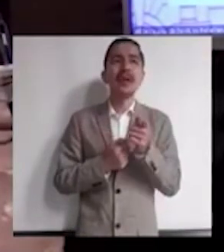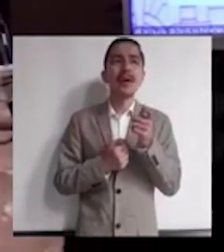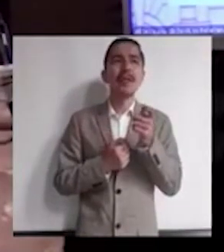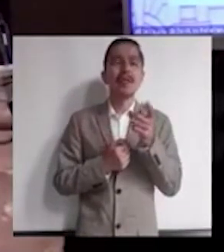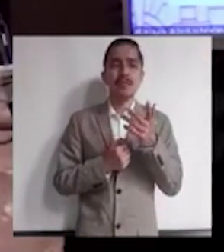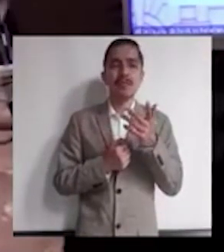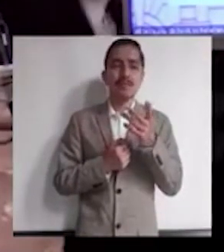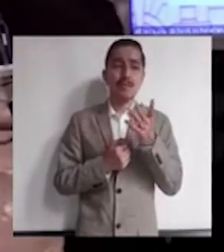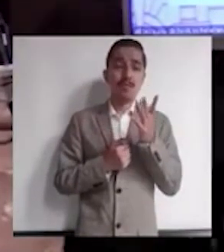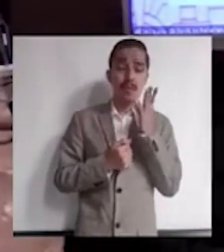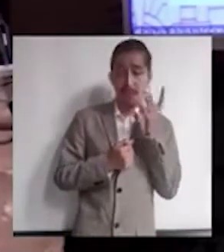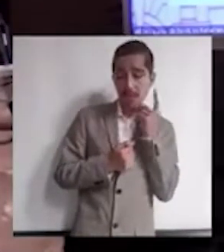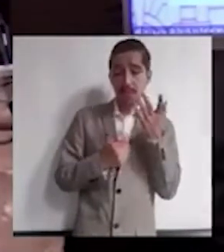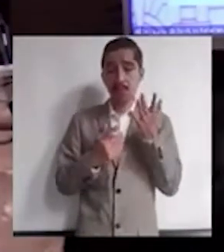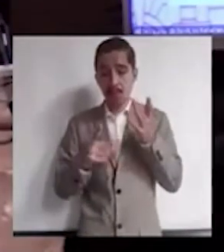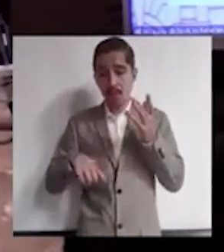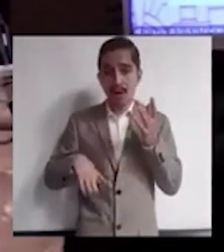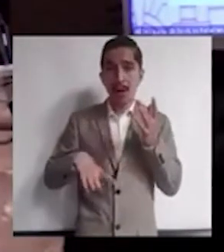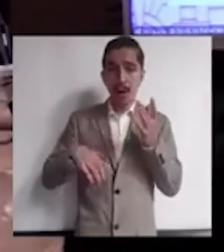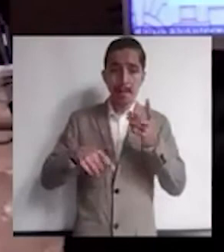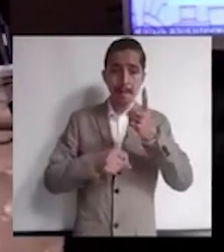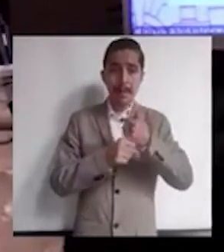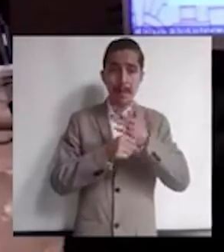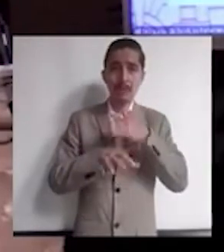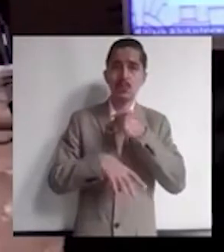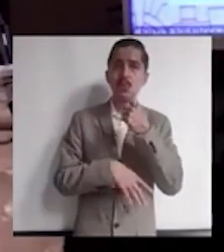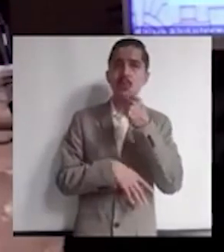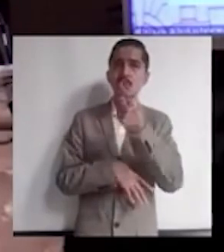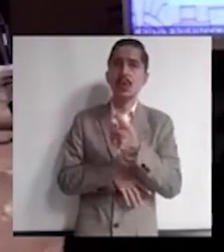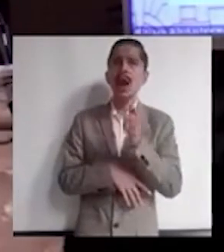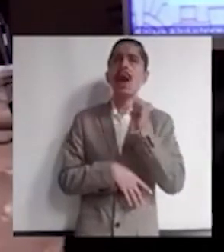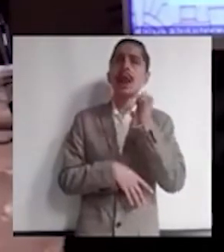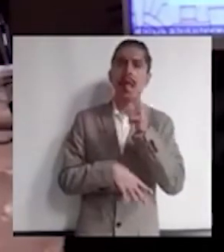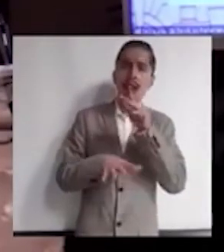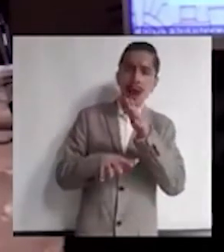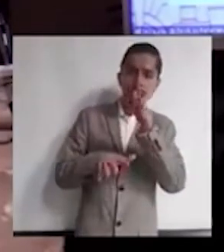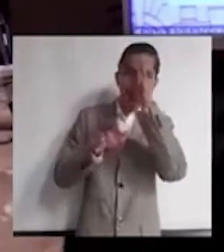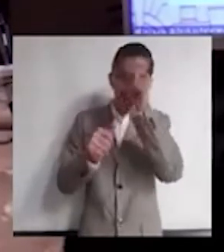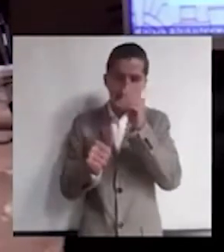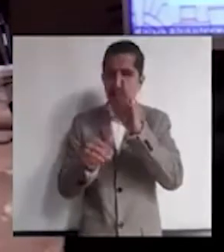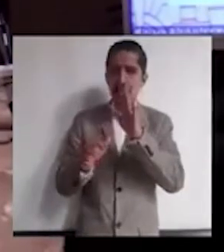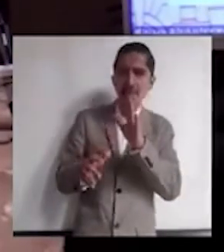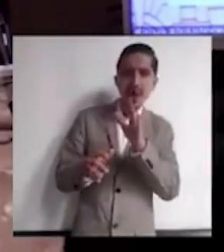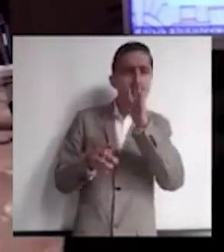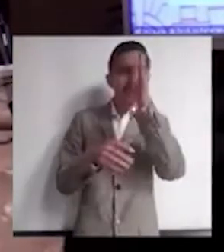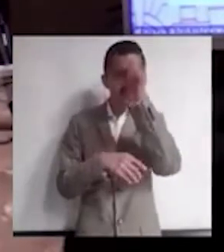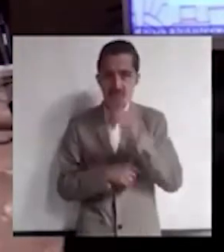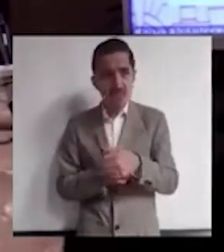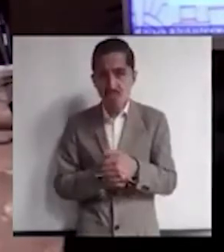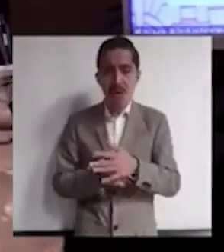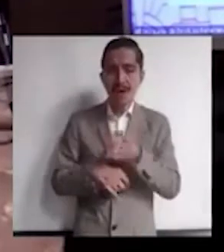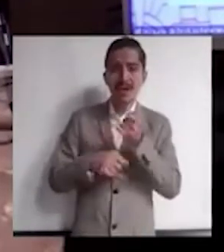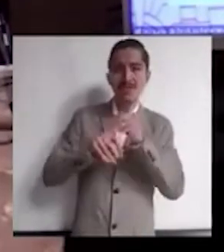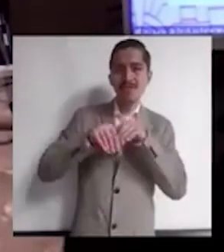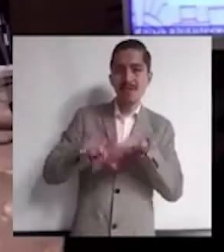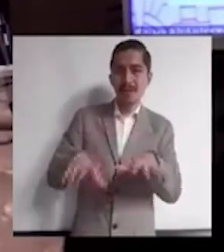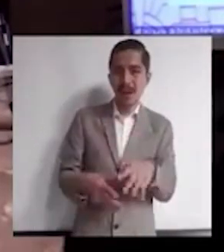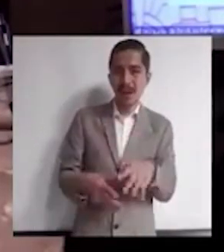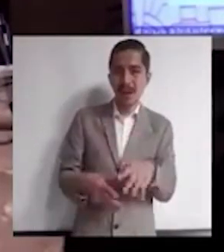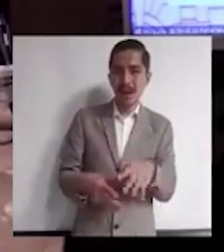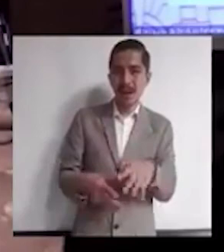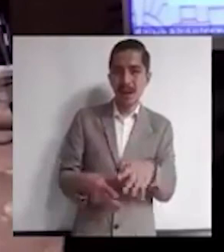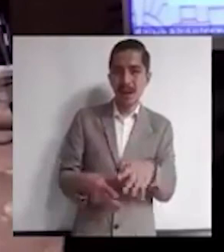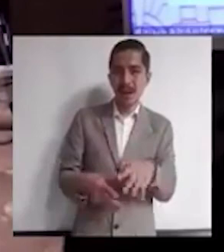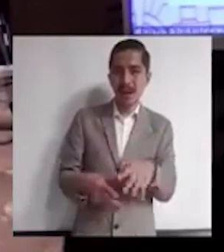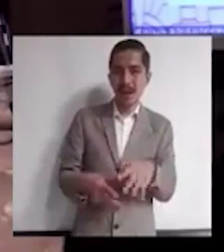en donde en una primera instancia manifestamos aquellas convergencias y divergencias ante lo que nos han informado.